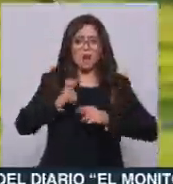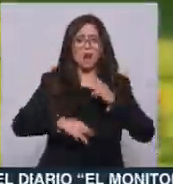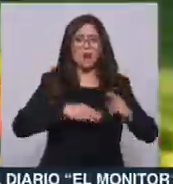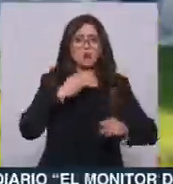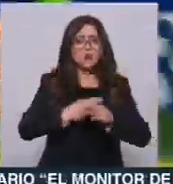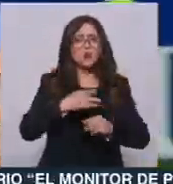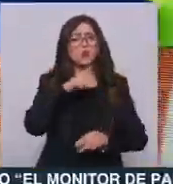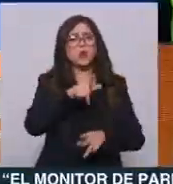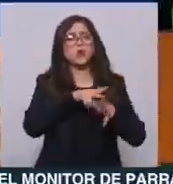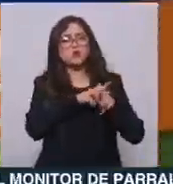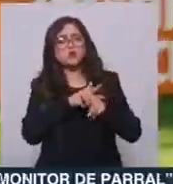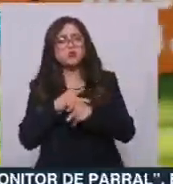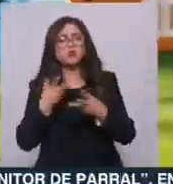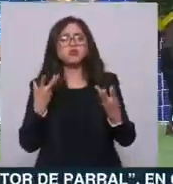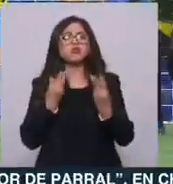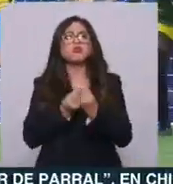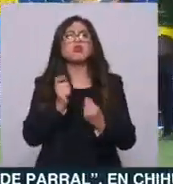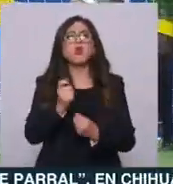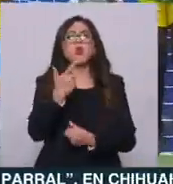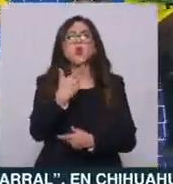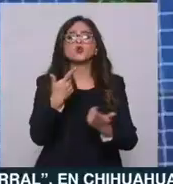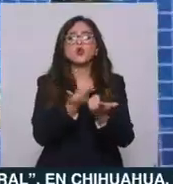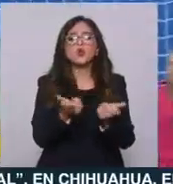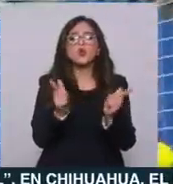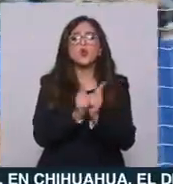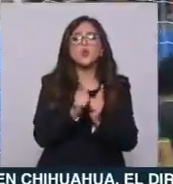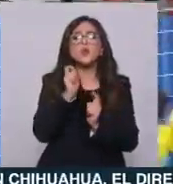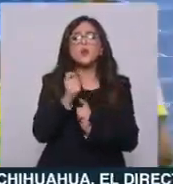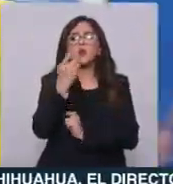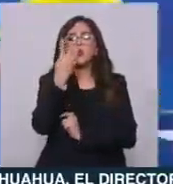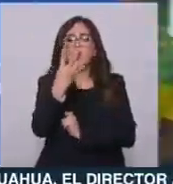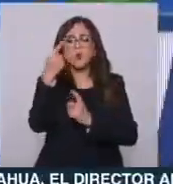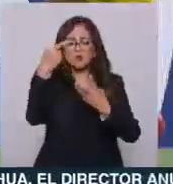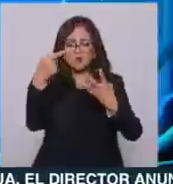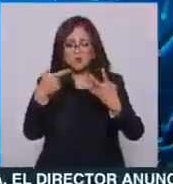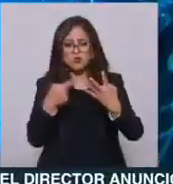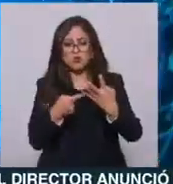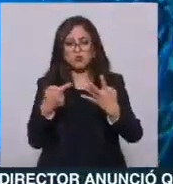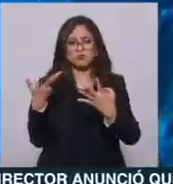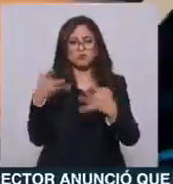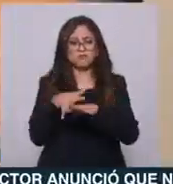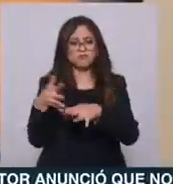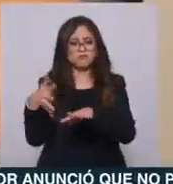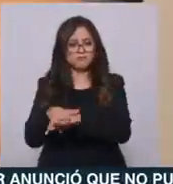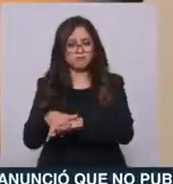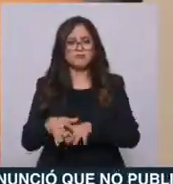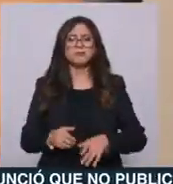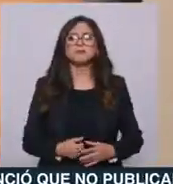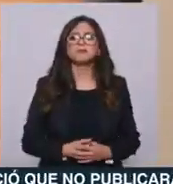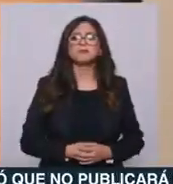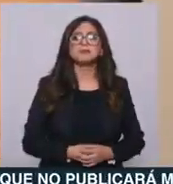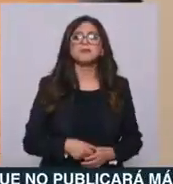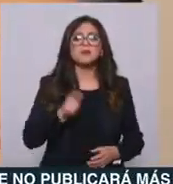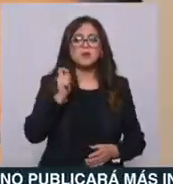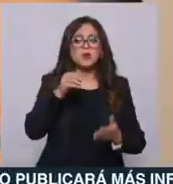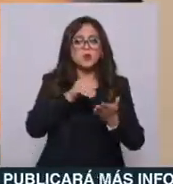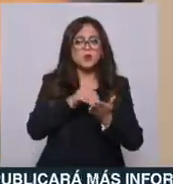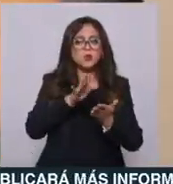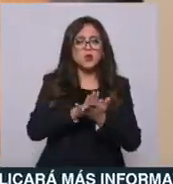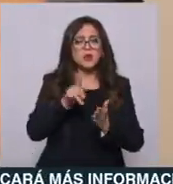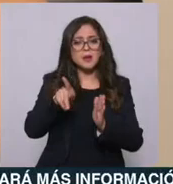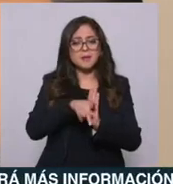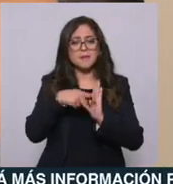nuevo formato estaría conformado de 8 grupos de 4 combinados en cada uno de ellos. De acuerdo a una publicación del